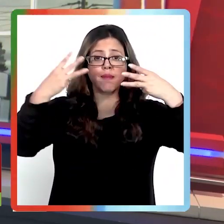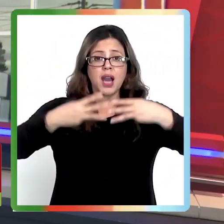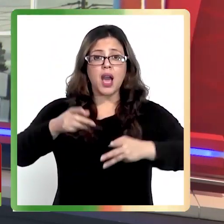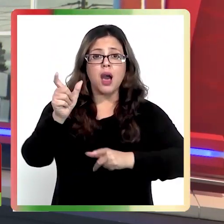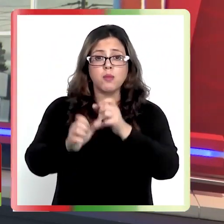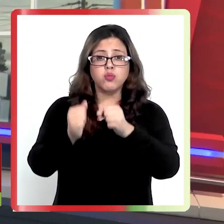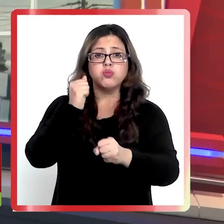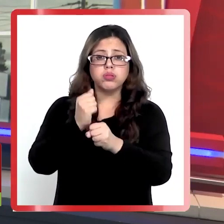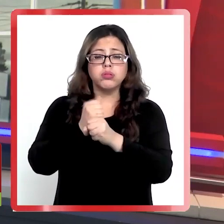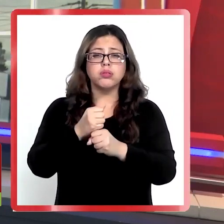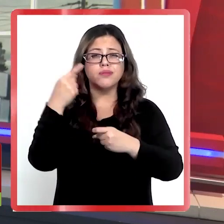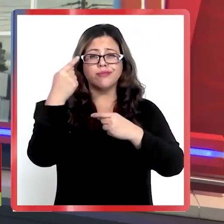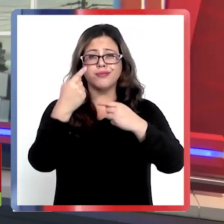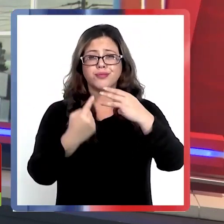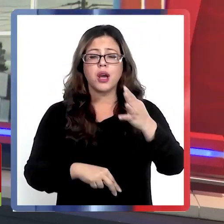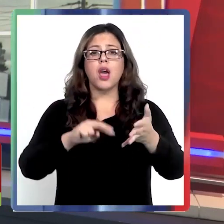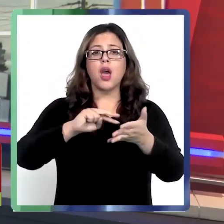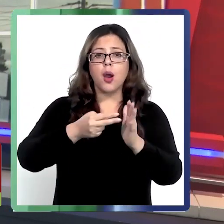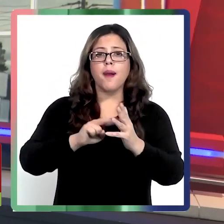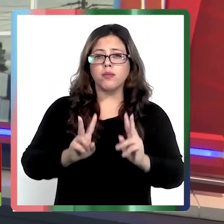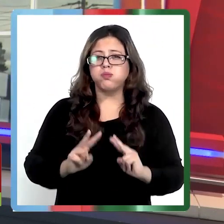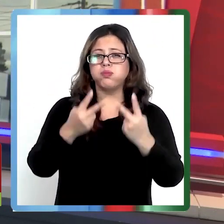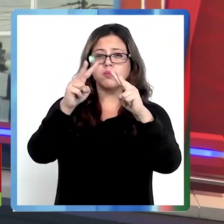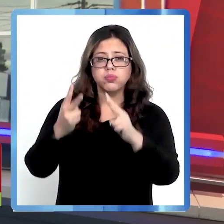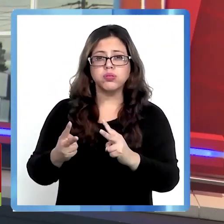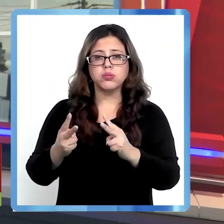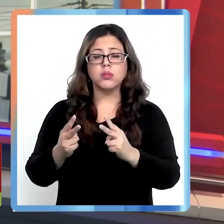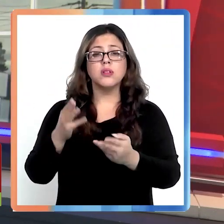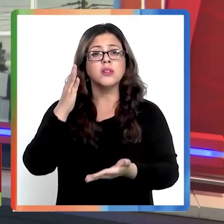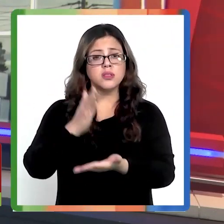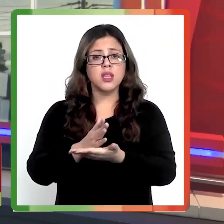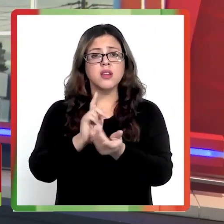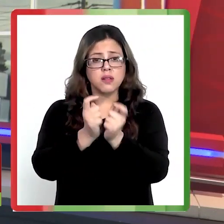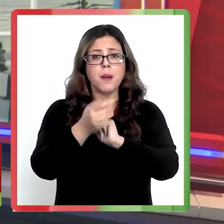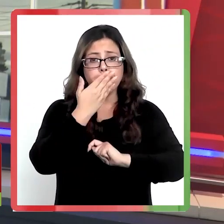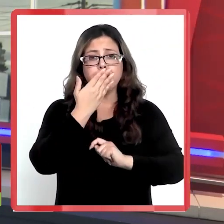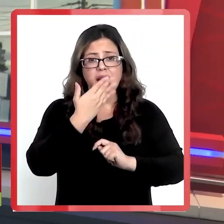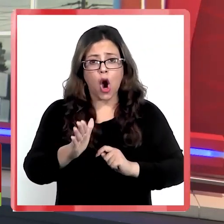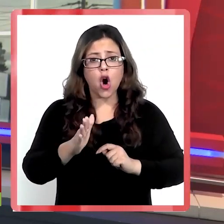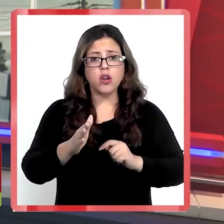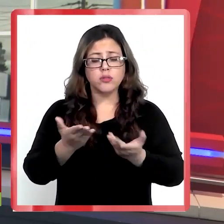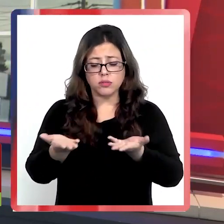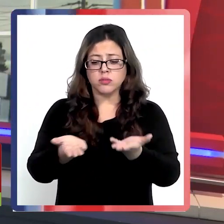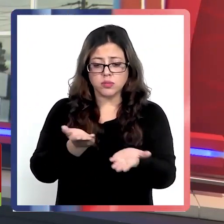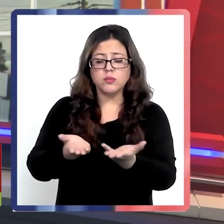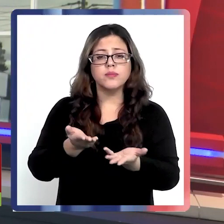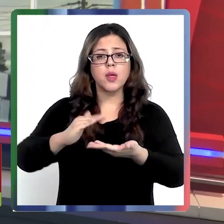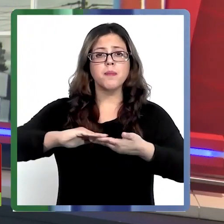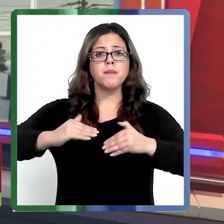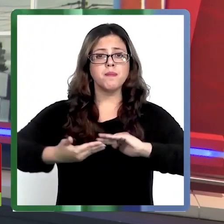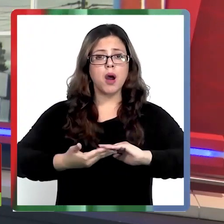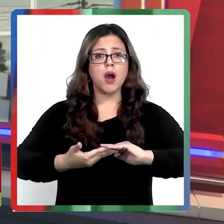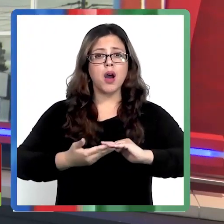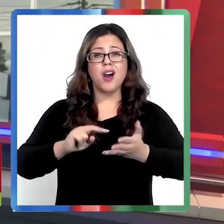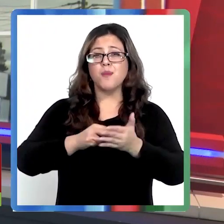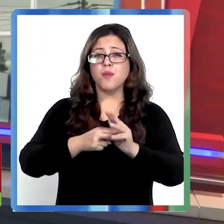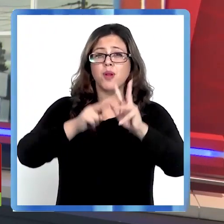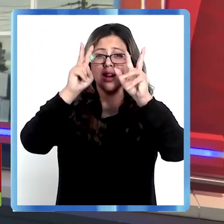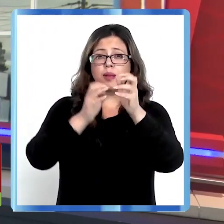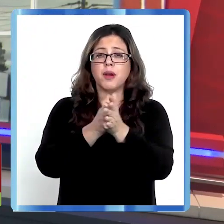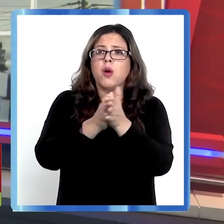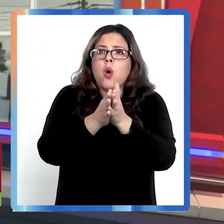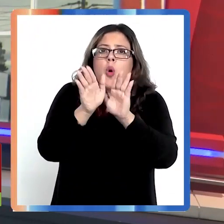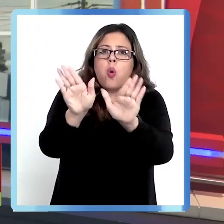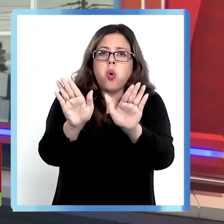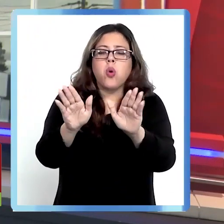Magallanes. Los trabajadores denuncian una serie de problemas de infraestructura y exigen mejoras para entregar un mejor servicio a la comunidad. Colapso en el sistema